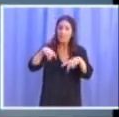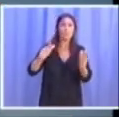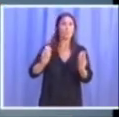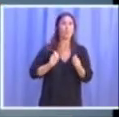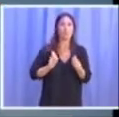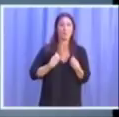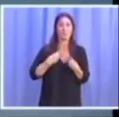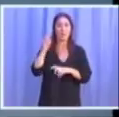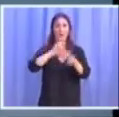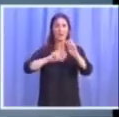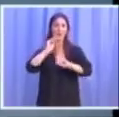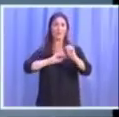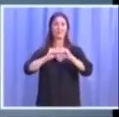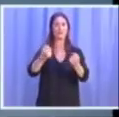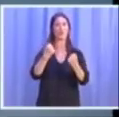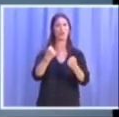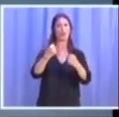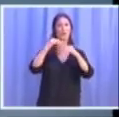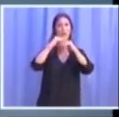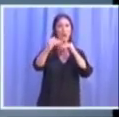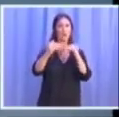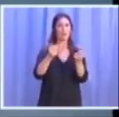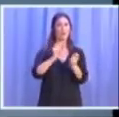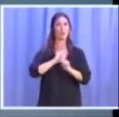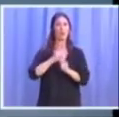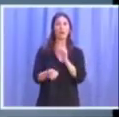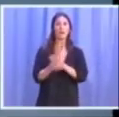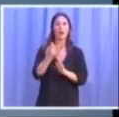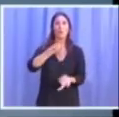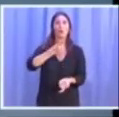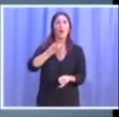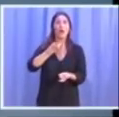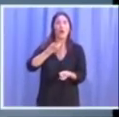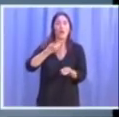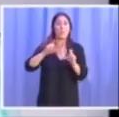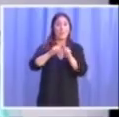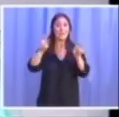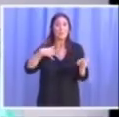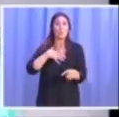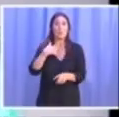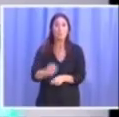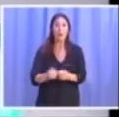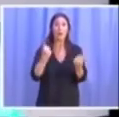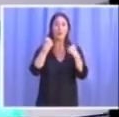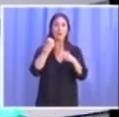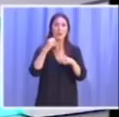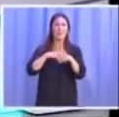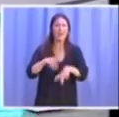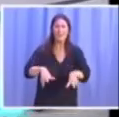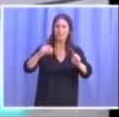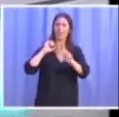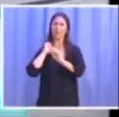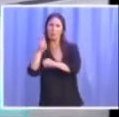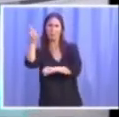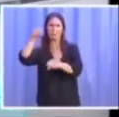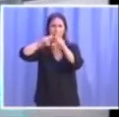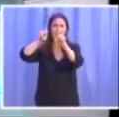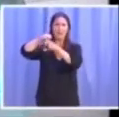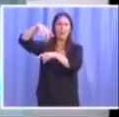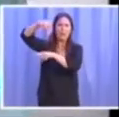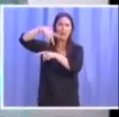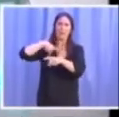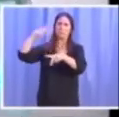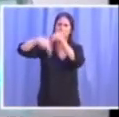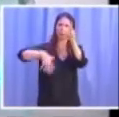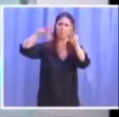todo hacer rehabilitación energética. Y crear una empresa municipal de energía para acabar con la dependencia de las eléctricas y acabar así con los cortes de luz y la